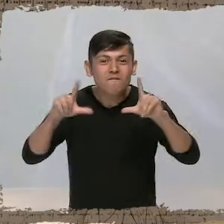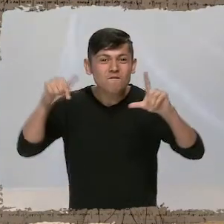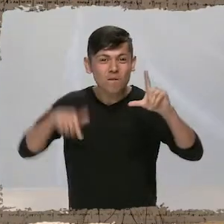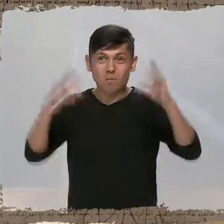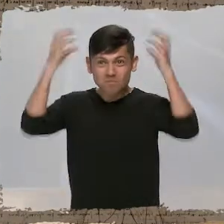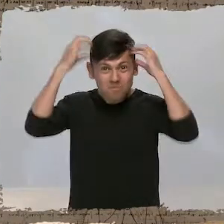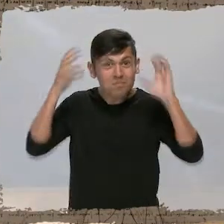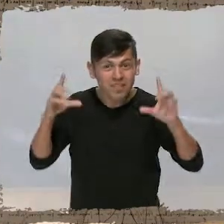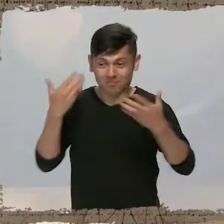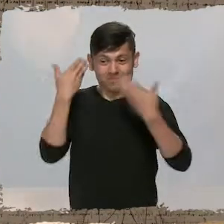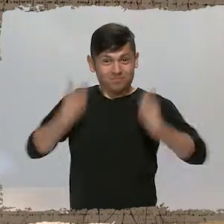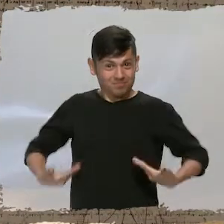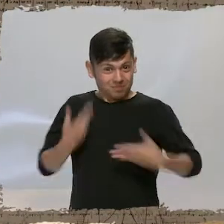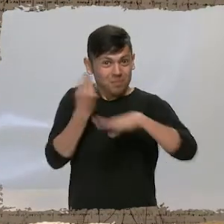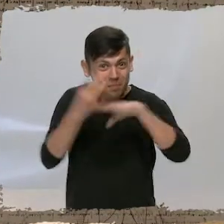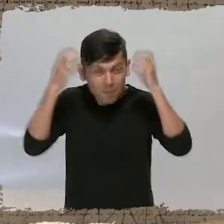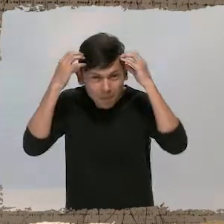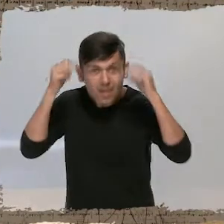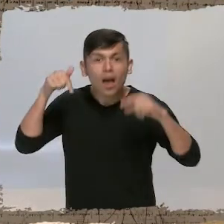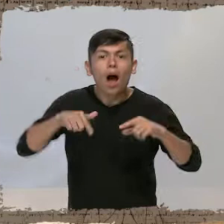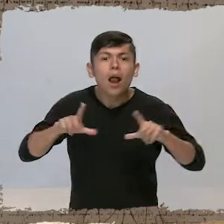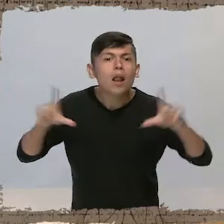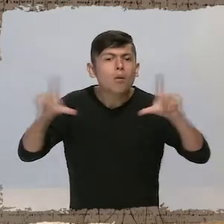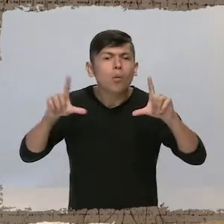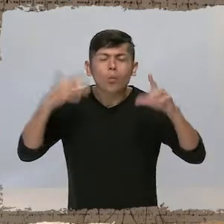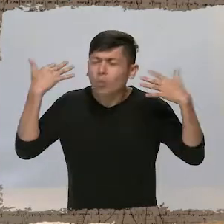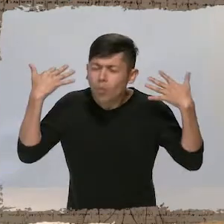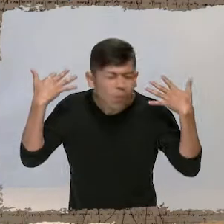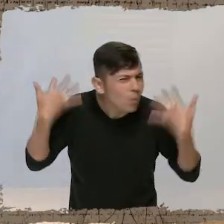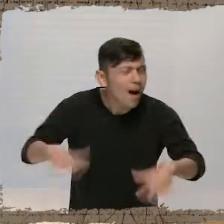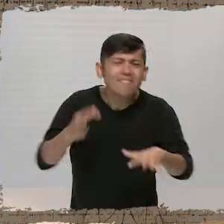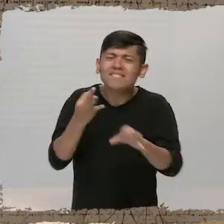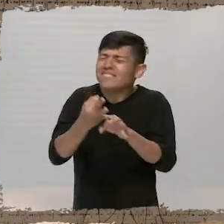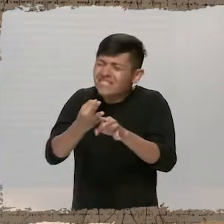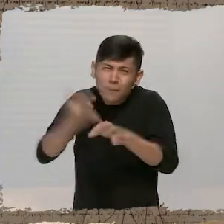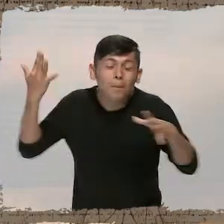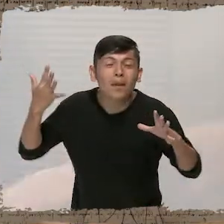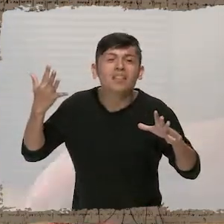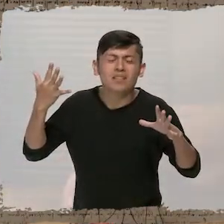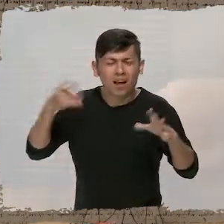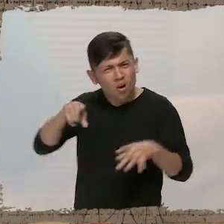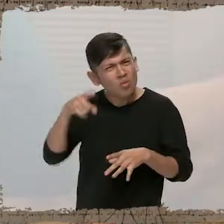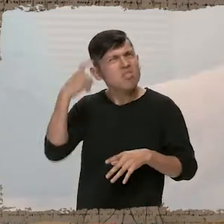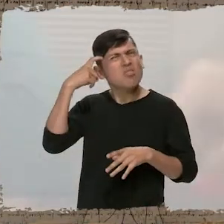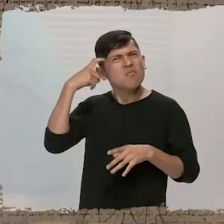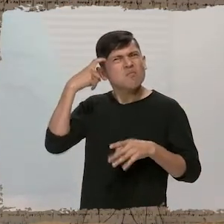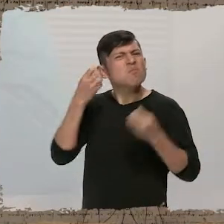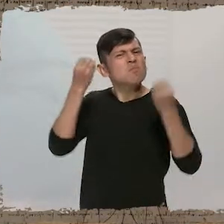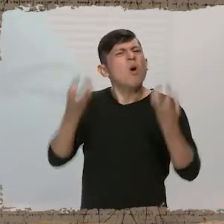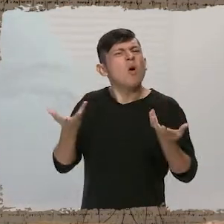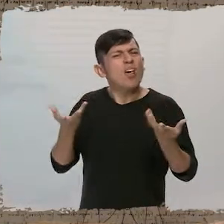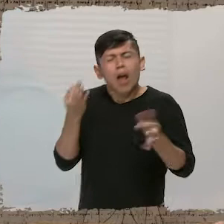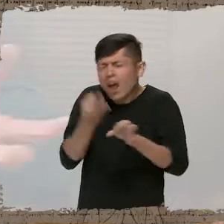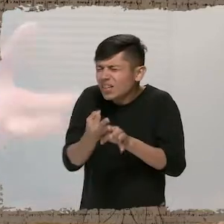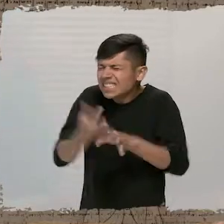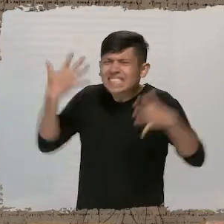de pitti visión conmigo pic y velas que en esta edición ultra archi mega especial se preguntarán por qué esta